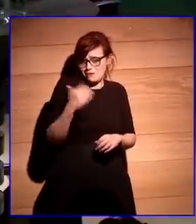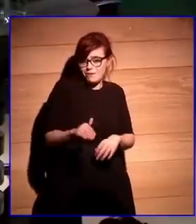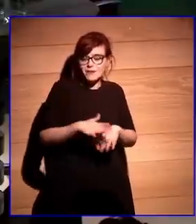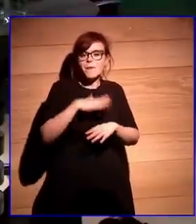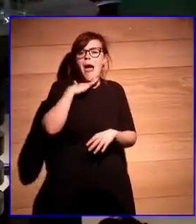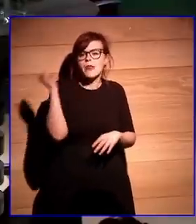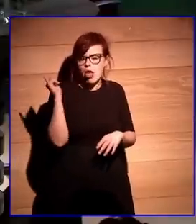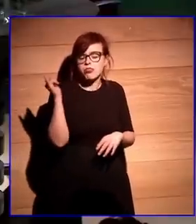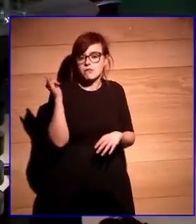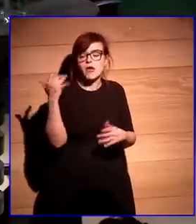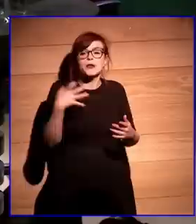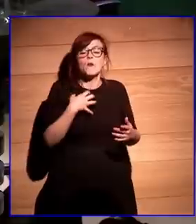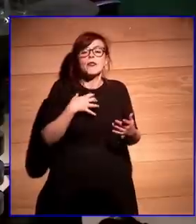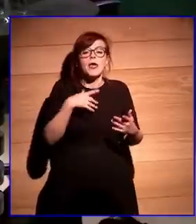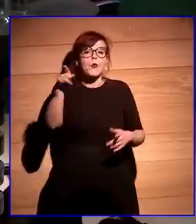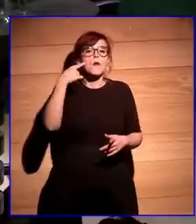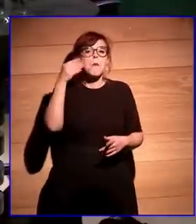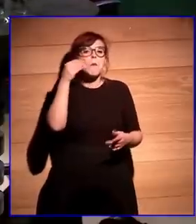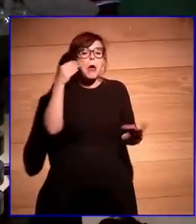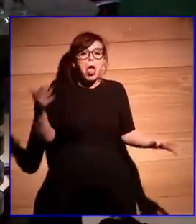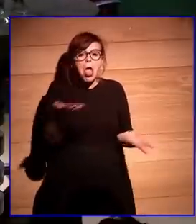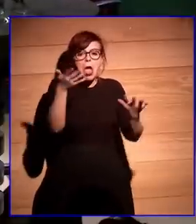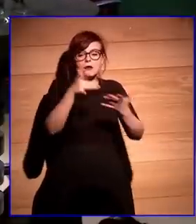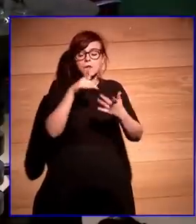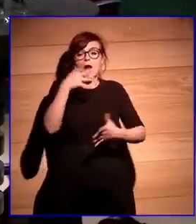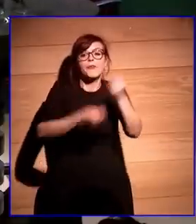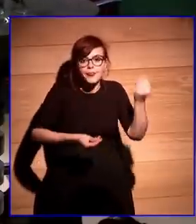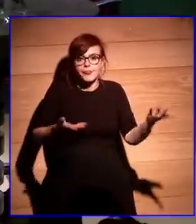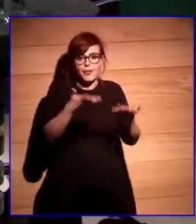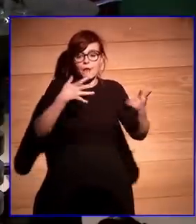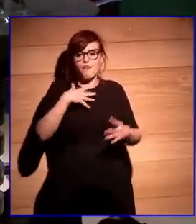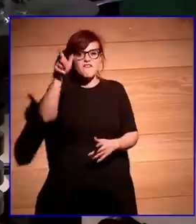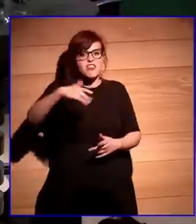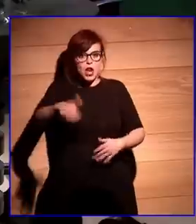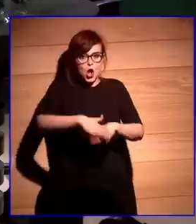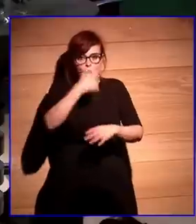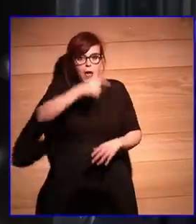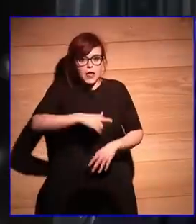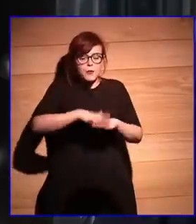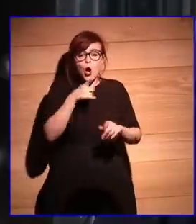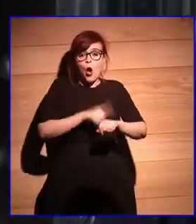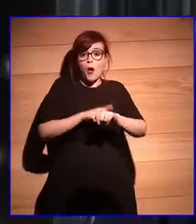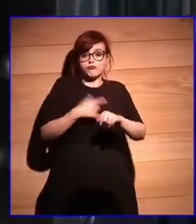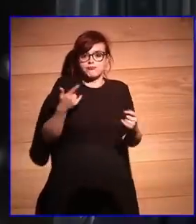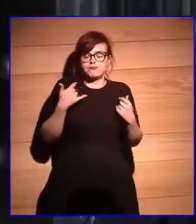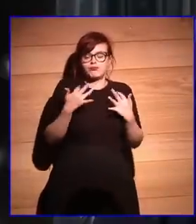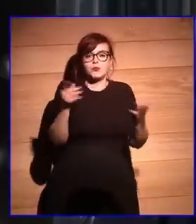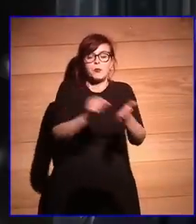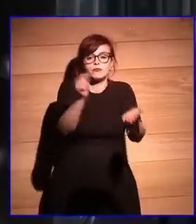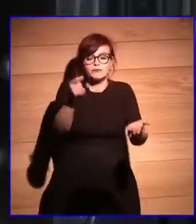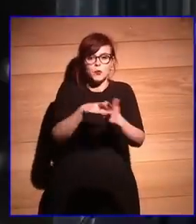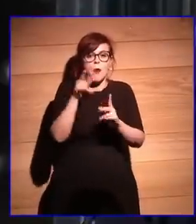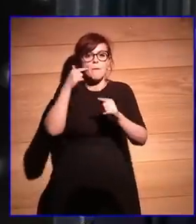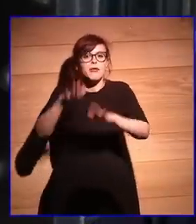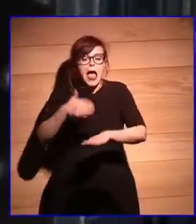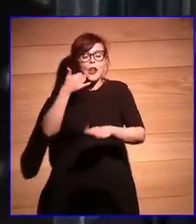habilidad. Tú no puedes tener un villano torpe. Si tienes un villano torpe, la película o el libro se acaban muy rápido. Lo que necesitas es alguien